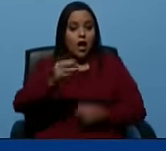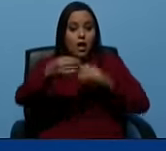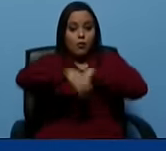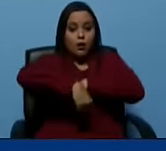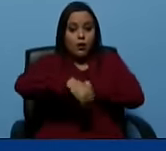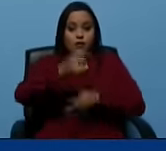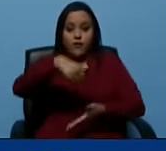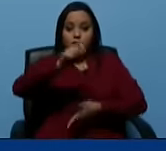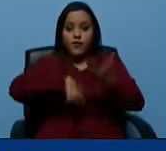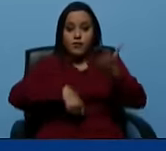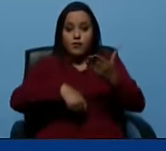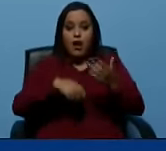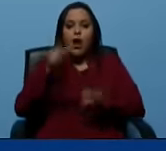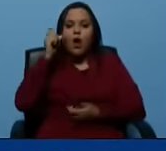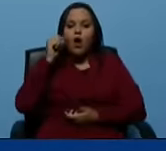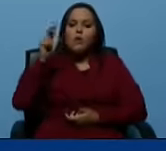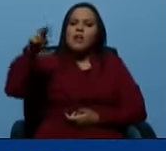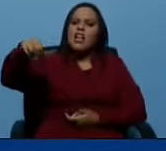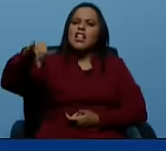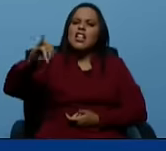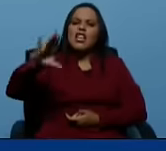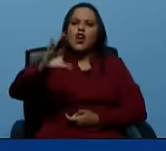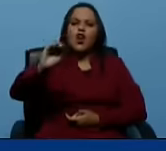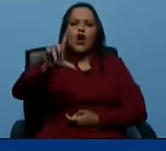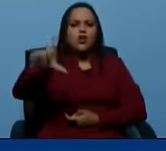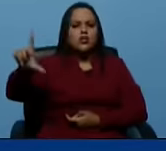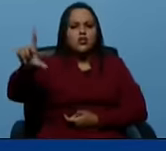la firma de Brian Nichols y Jorge Rodríguez.